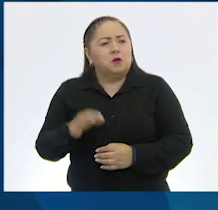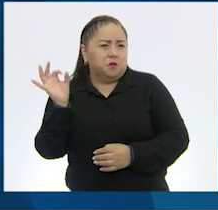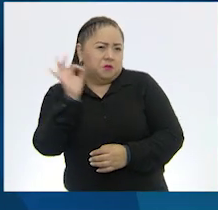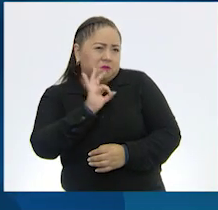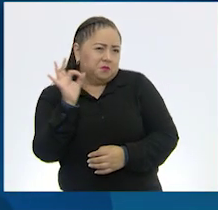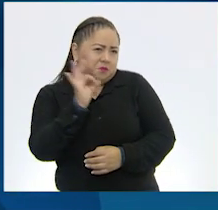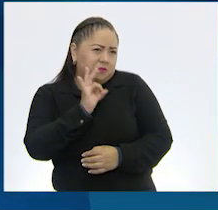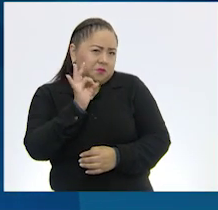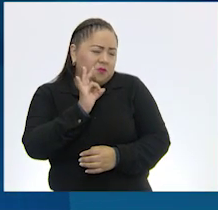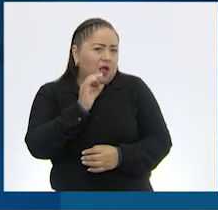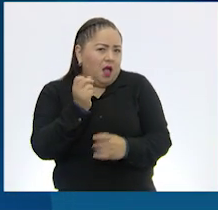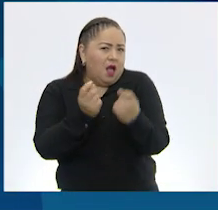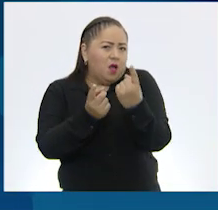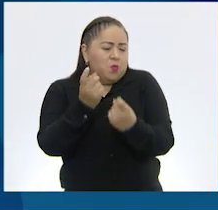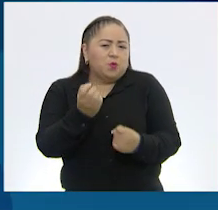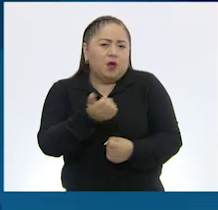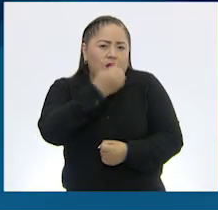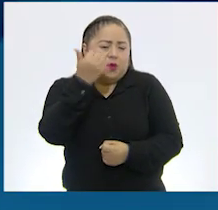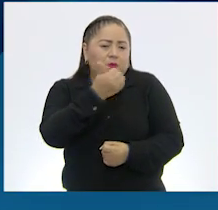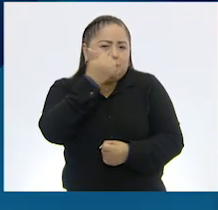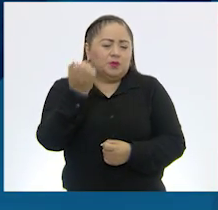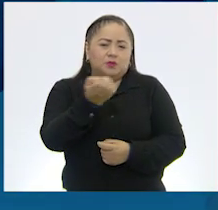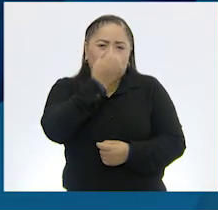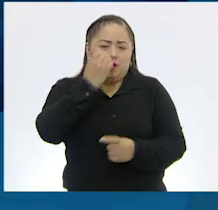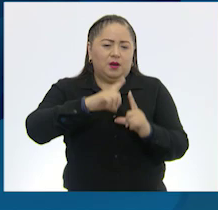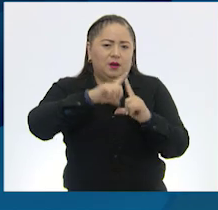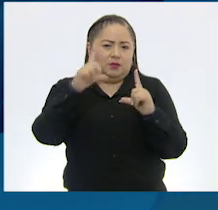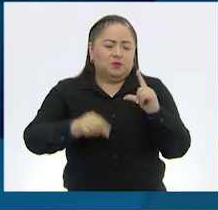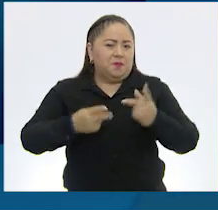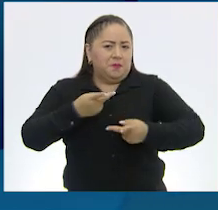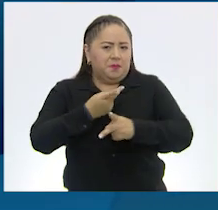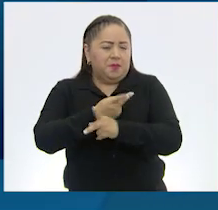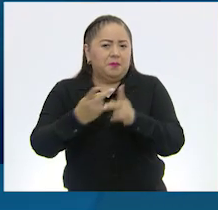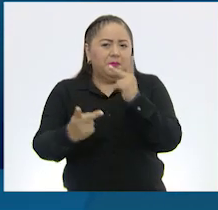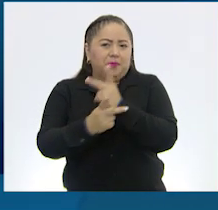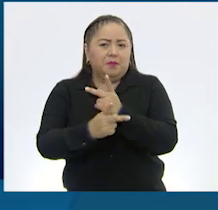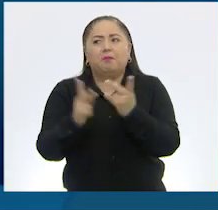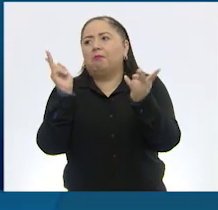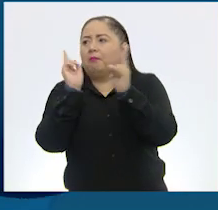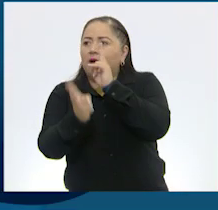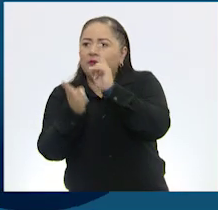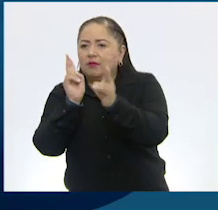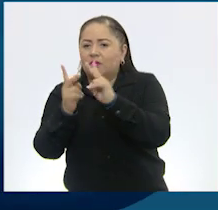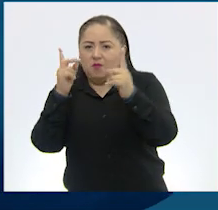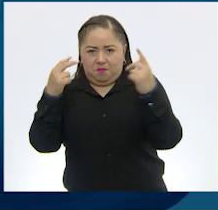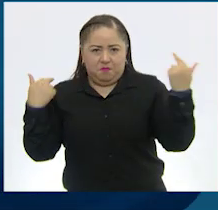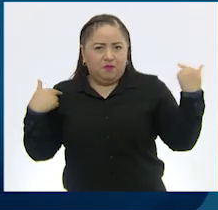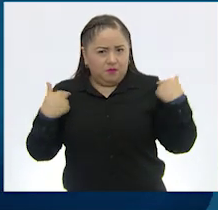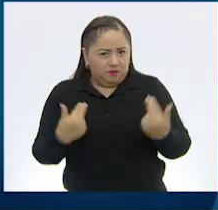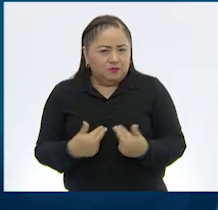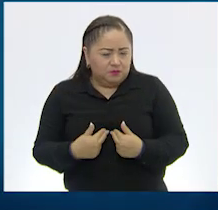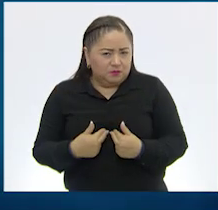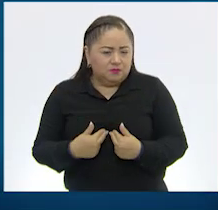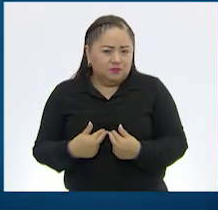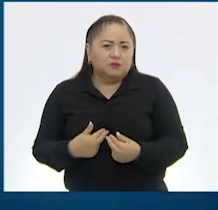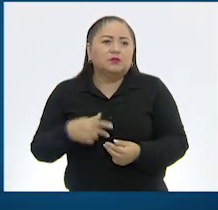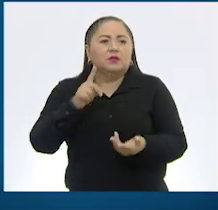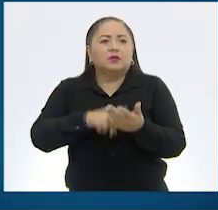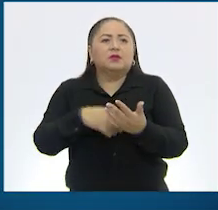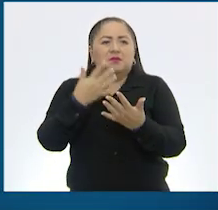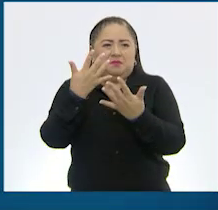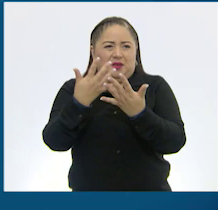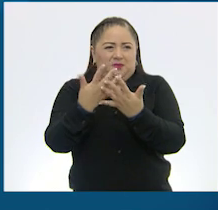Supongo que son algunos estudiantes de la Escuela Nacional Preparatoria platicando con un profesor, el que tiene las